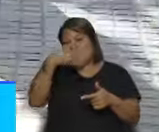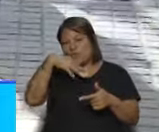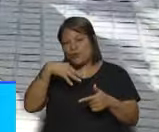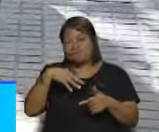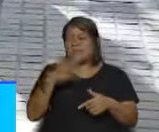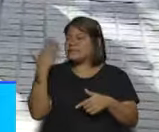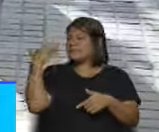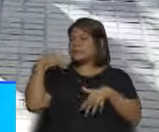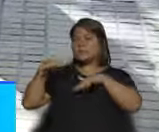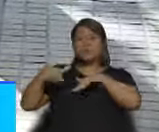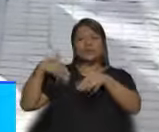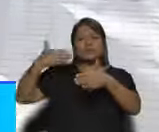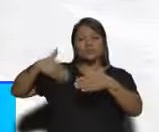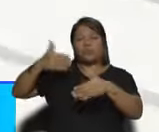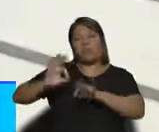situación Eh